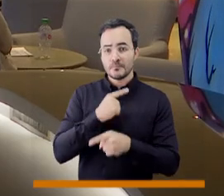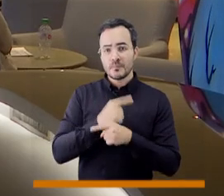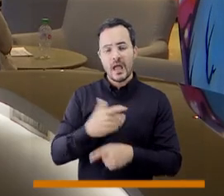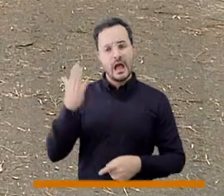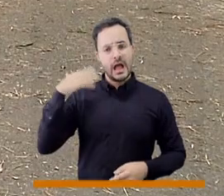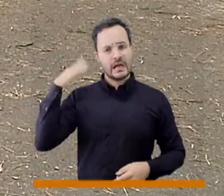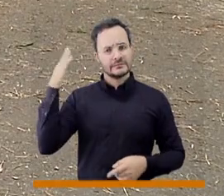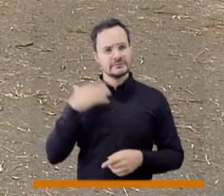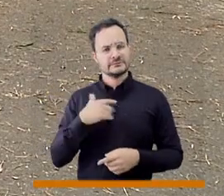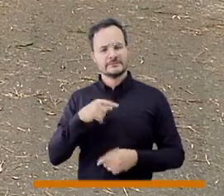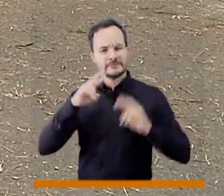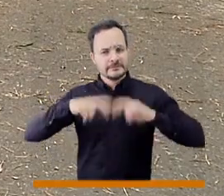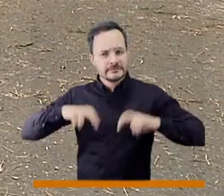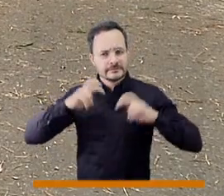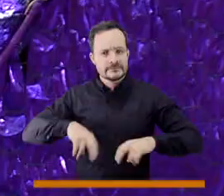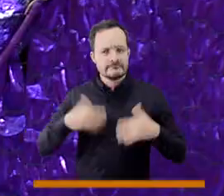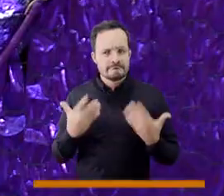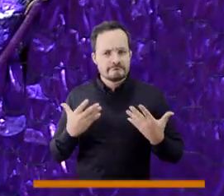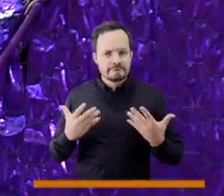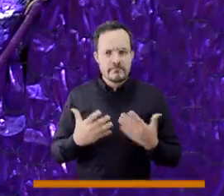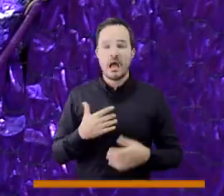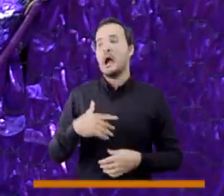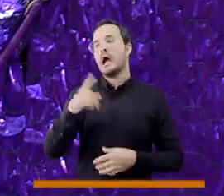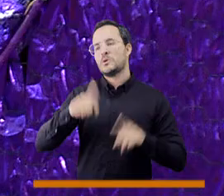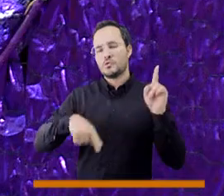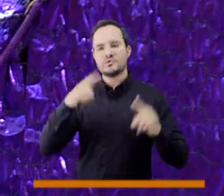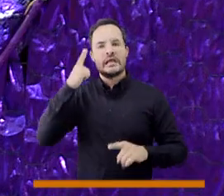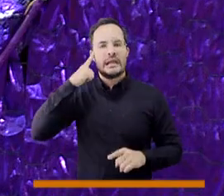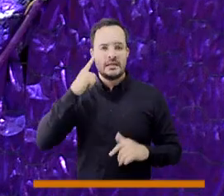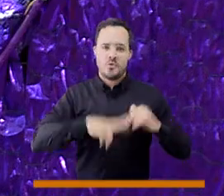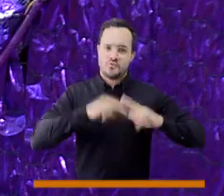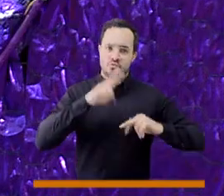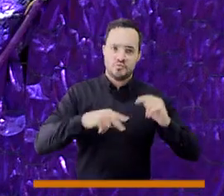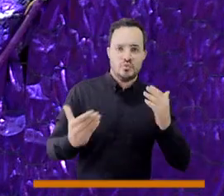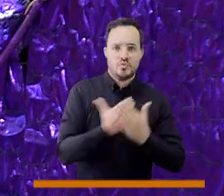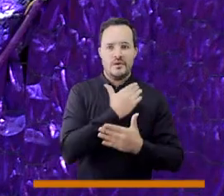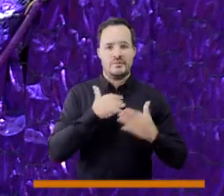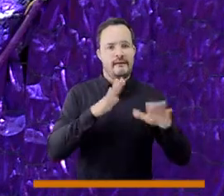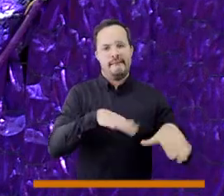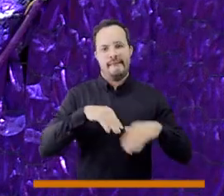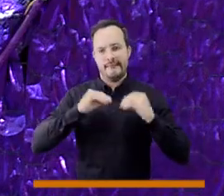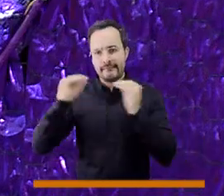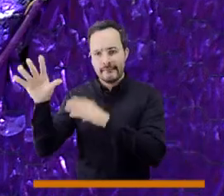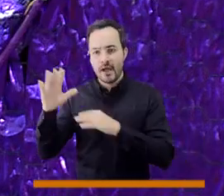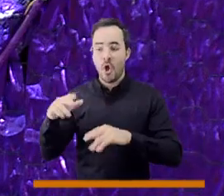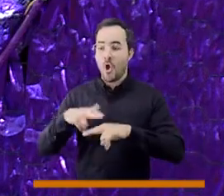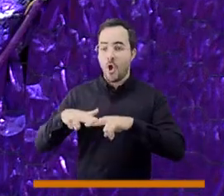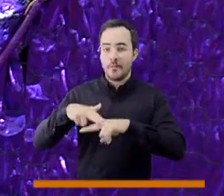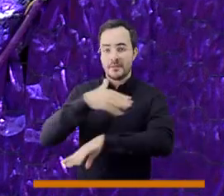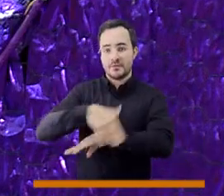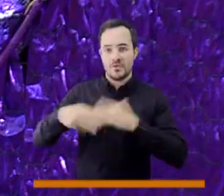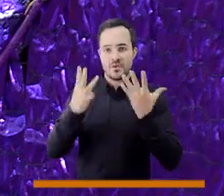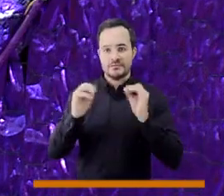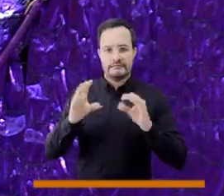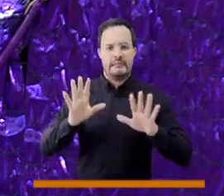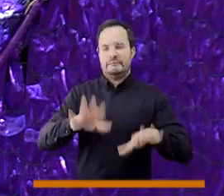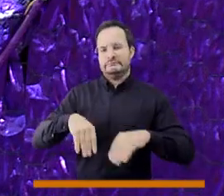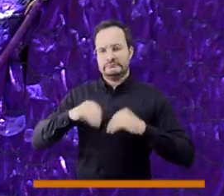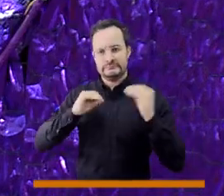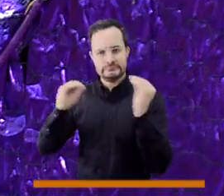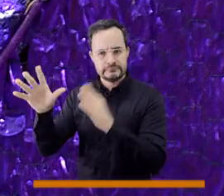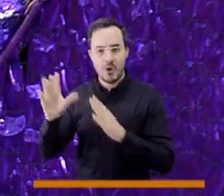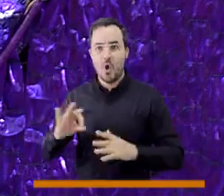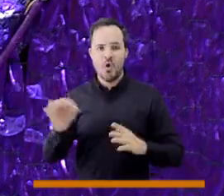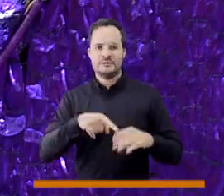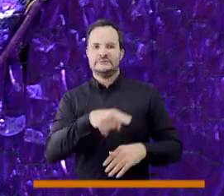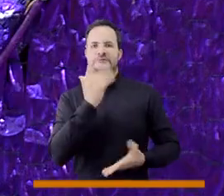ese proceso se atribuían a la construcción de obras nuevas, casómetro de la 80 donde la gente se tenía que desplazar,